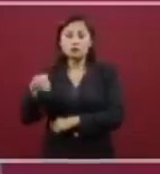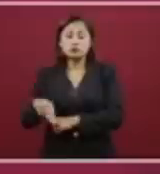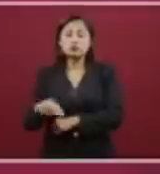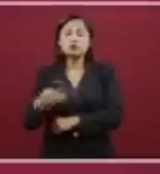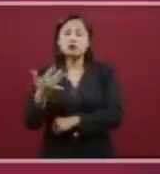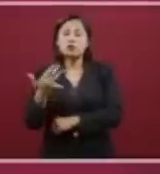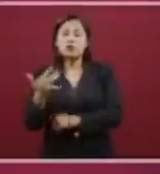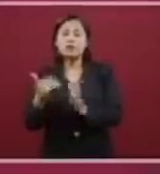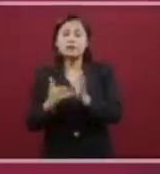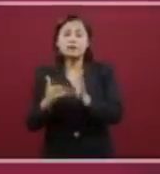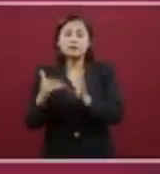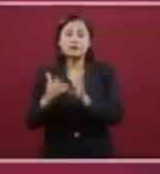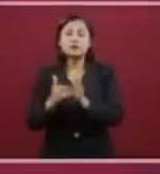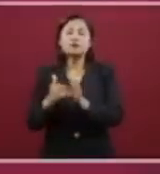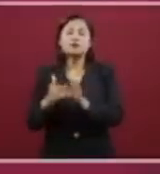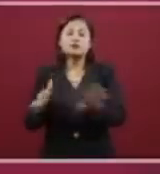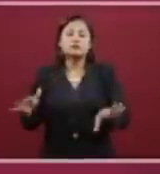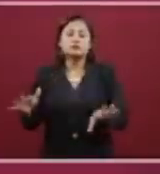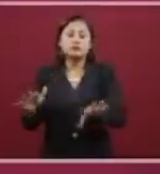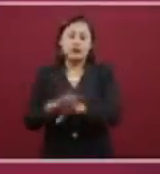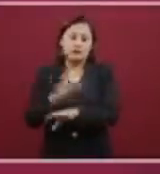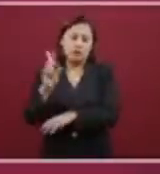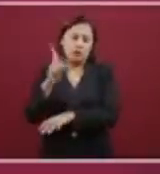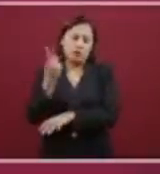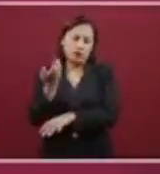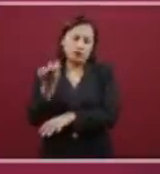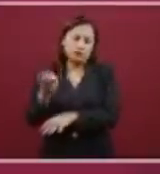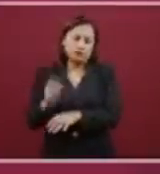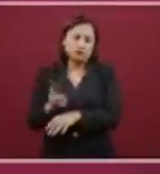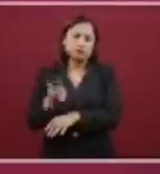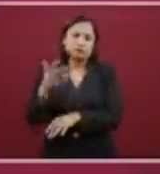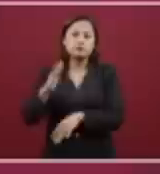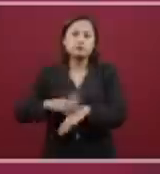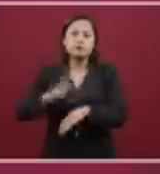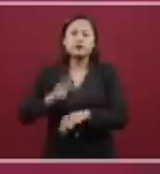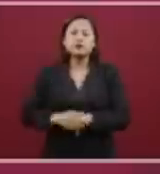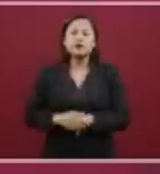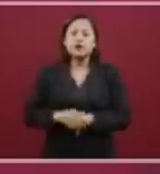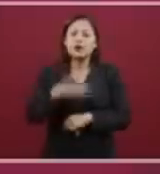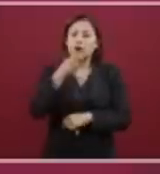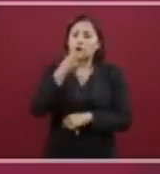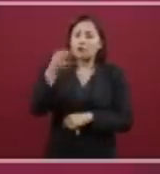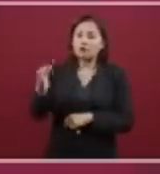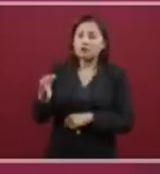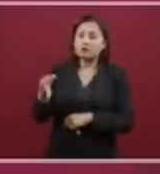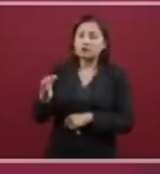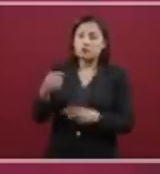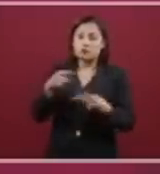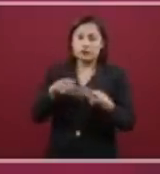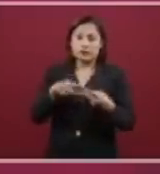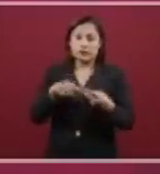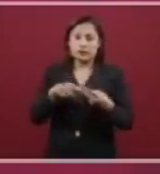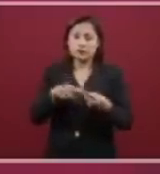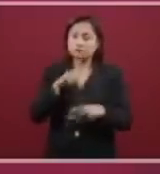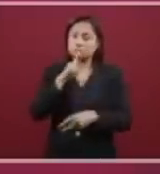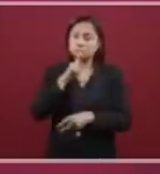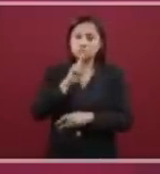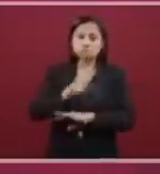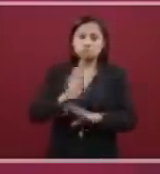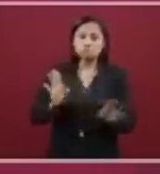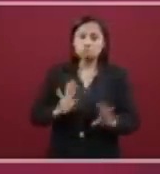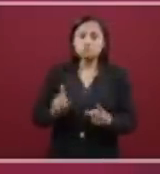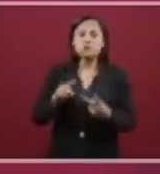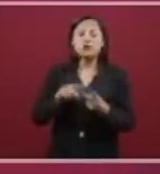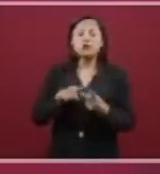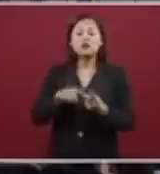variación cambiaria peso-dólar no se hizo mención del segundo procedimiento el más oneroso y que data del 26